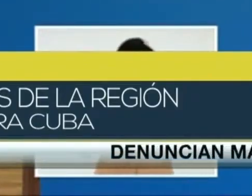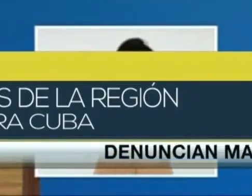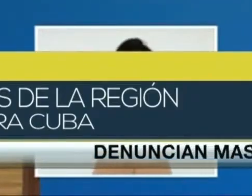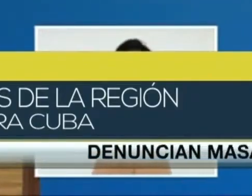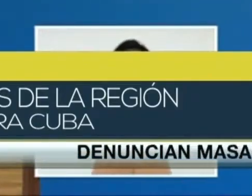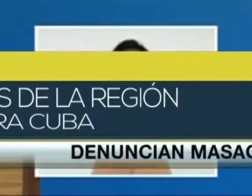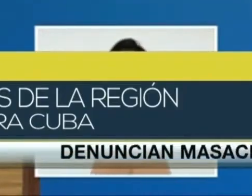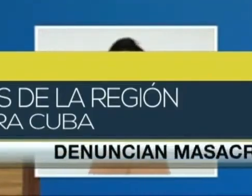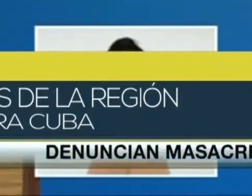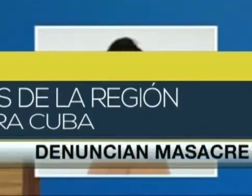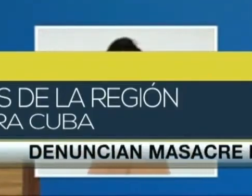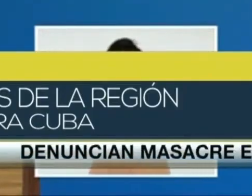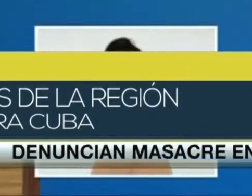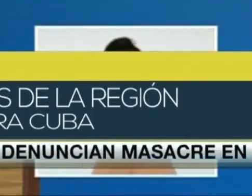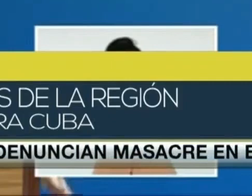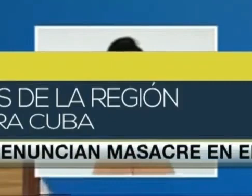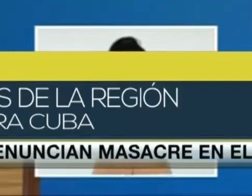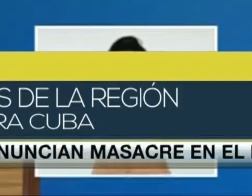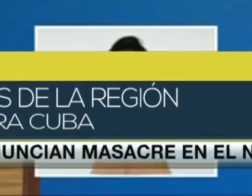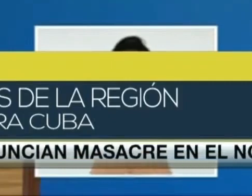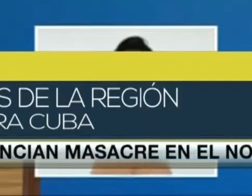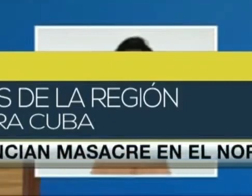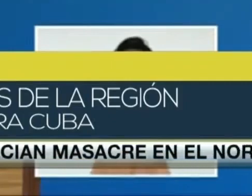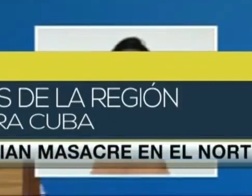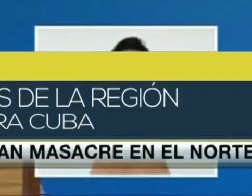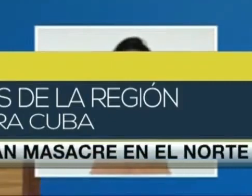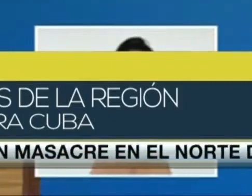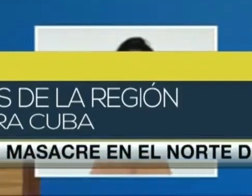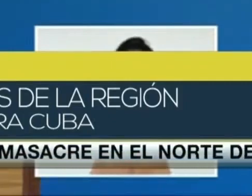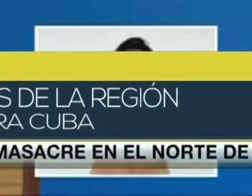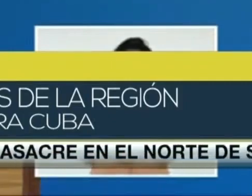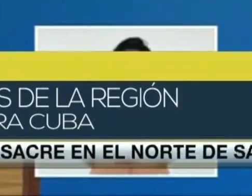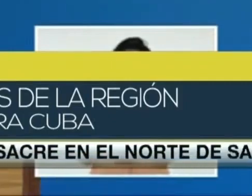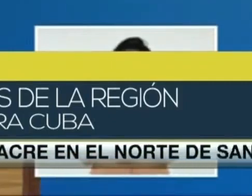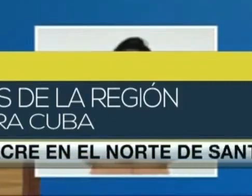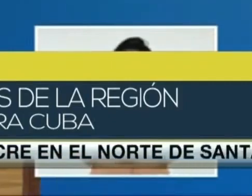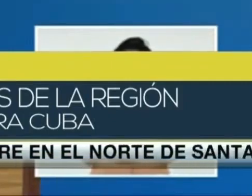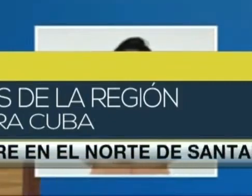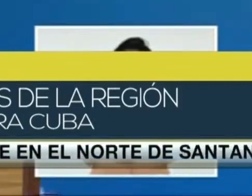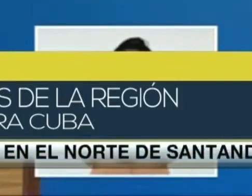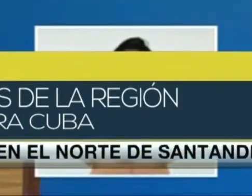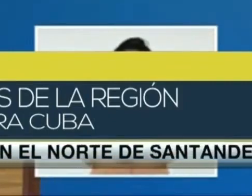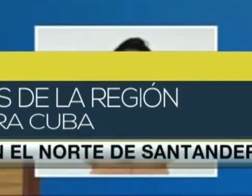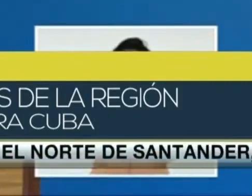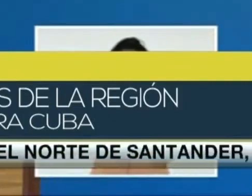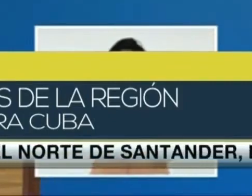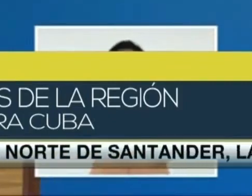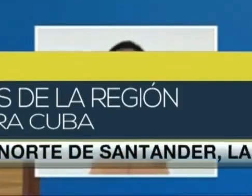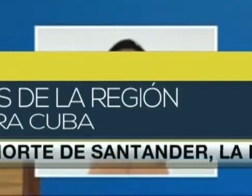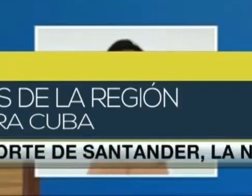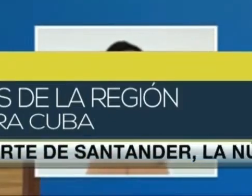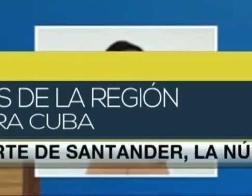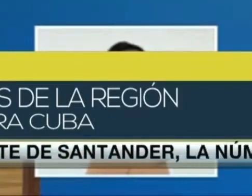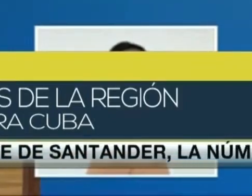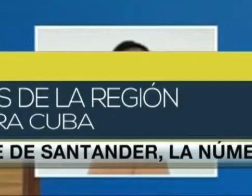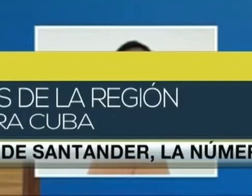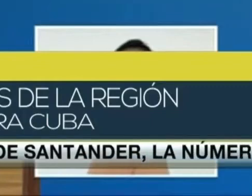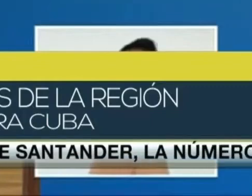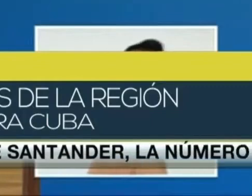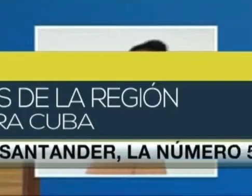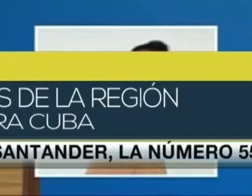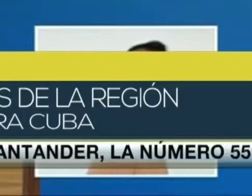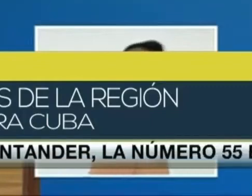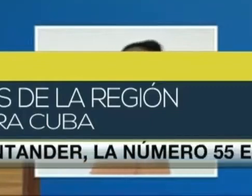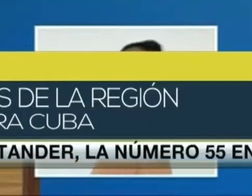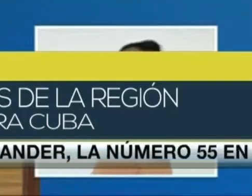su responsabilidad en impedir que continúe la incitación a la violencia y al terrorismo